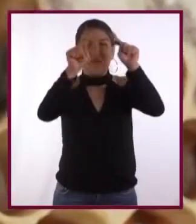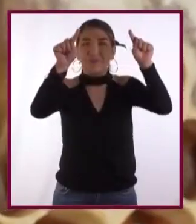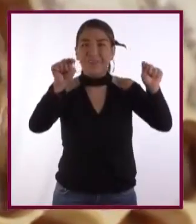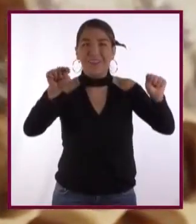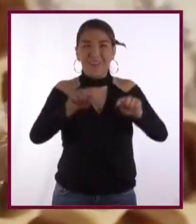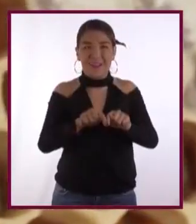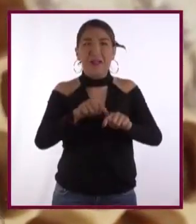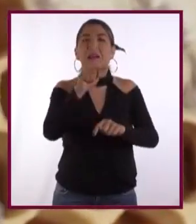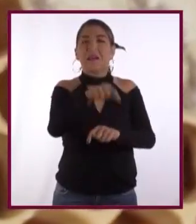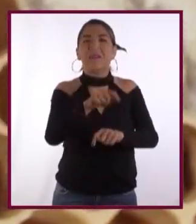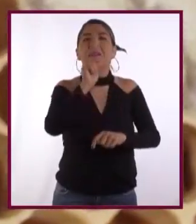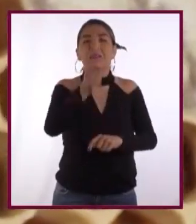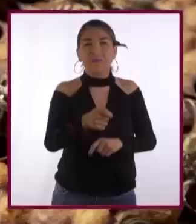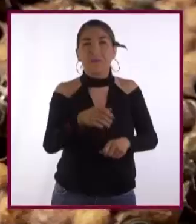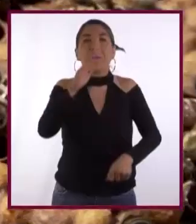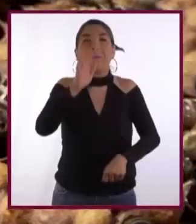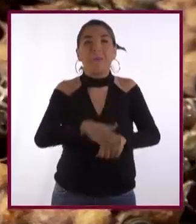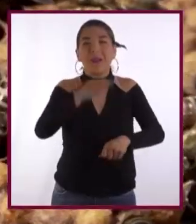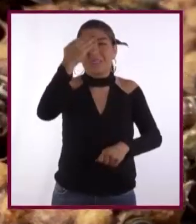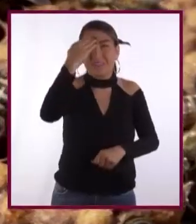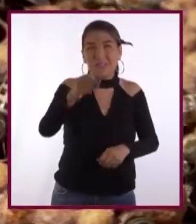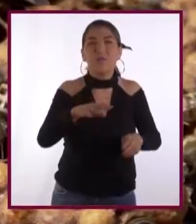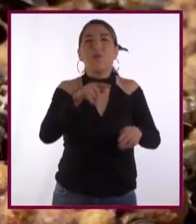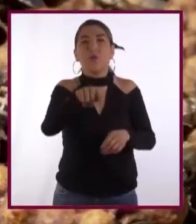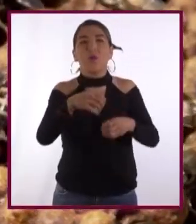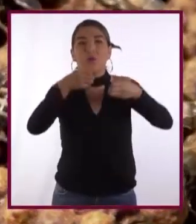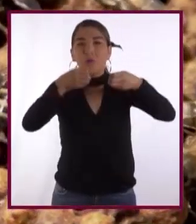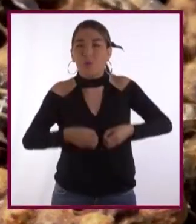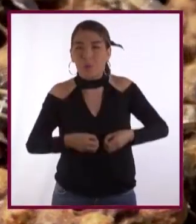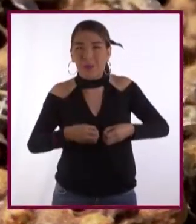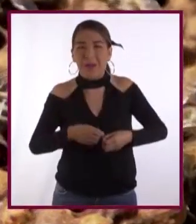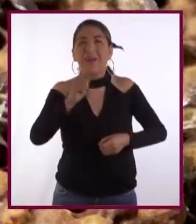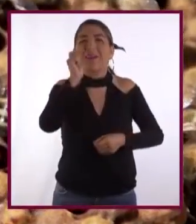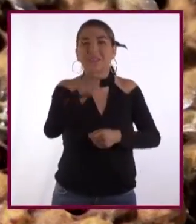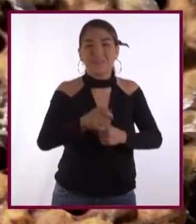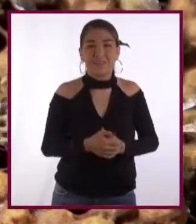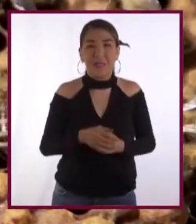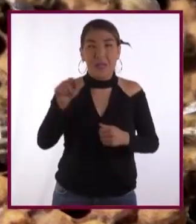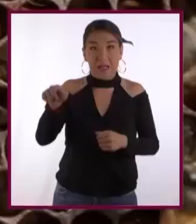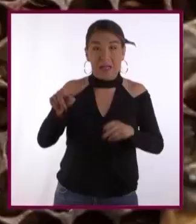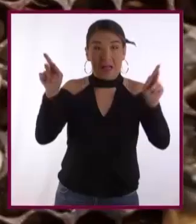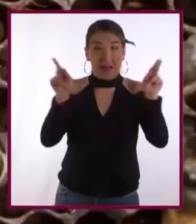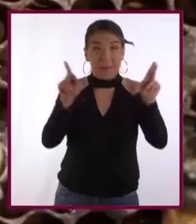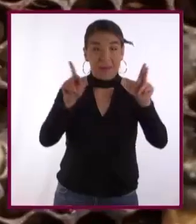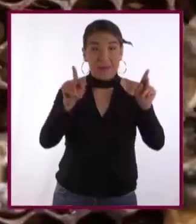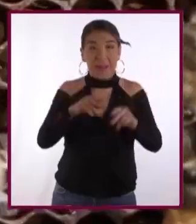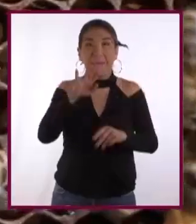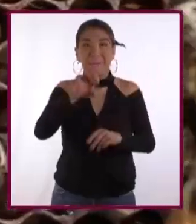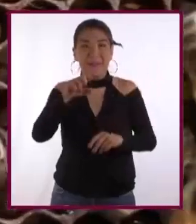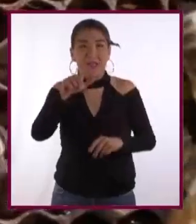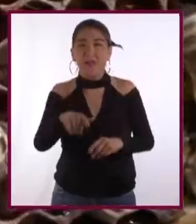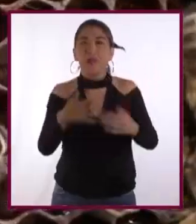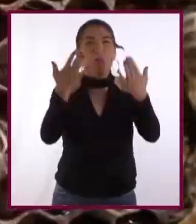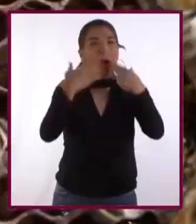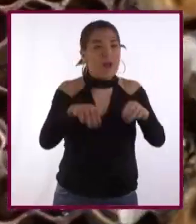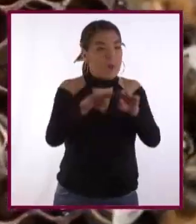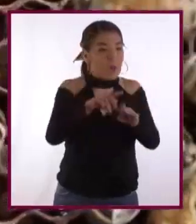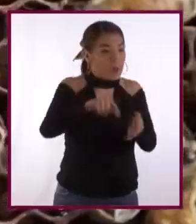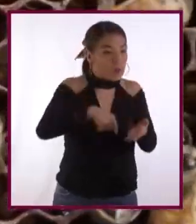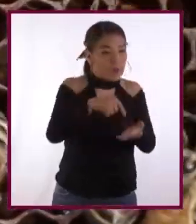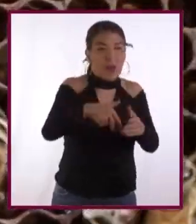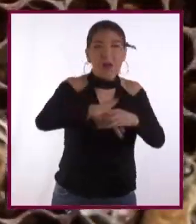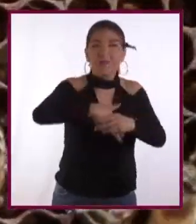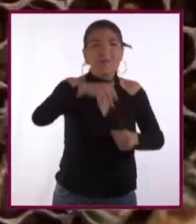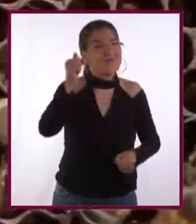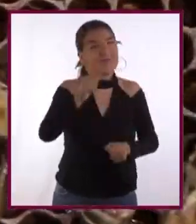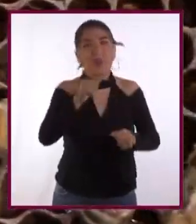panales con hexágonos periódicos maximizan el espacio utilizado. Es decir, las abejas no desperdician